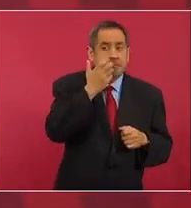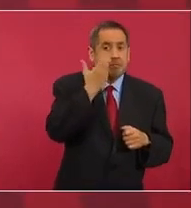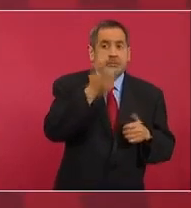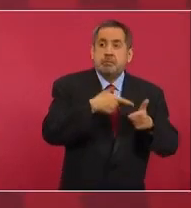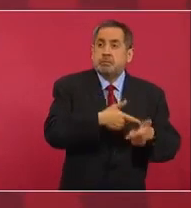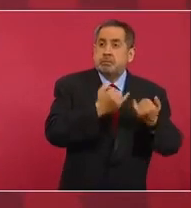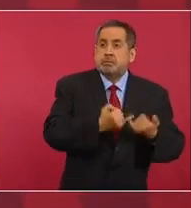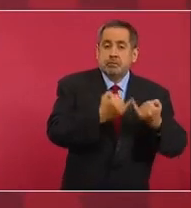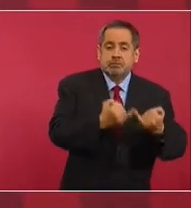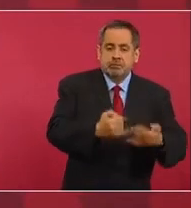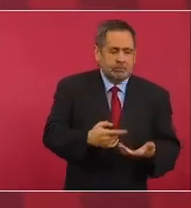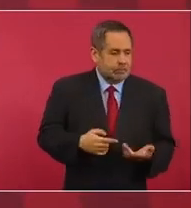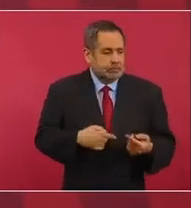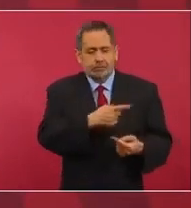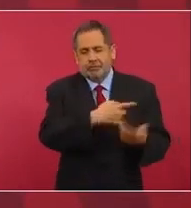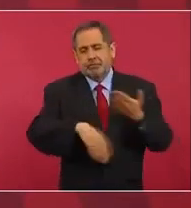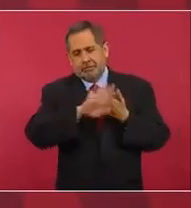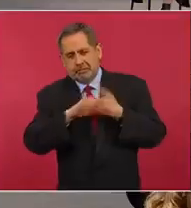que están en contra de todo lo que hacemos,